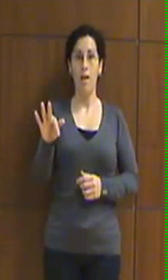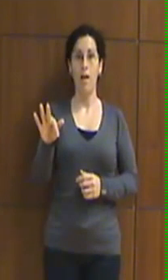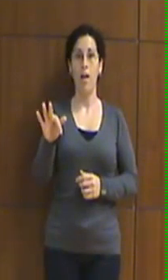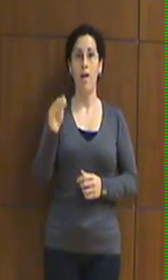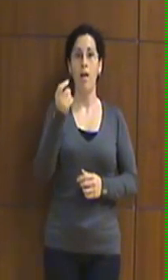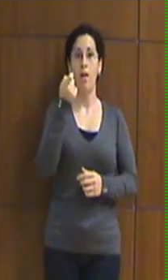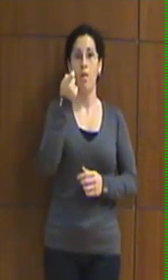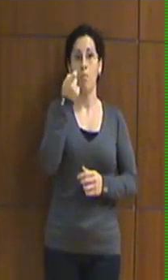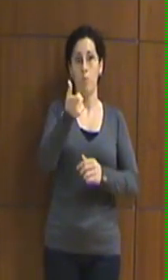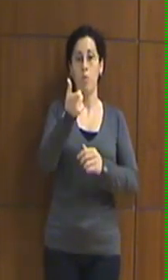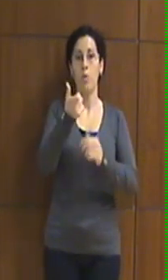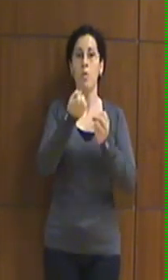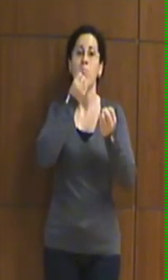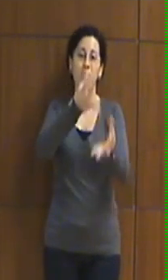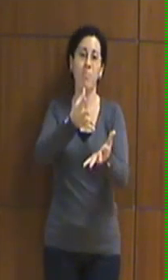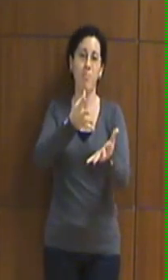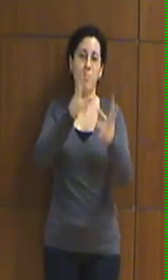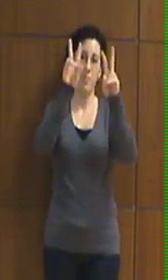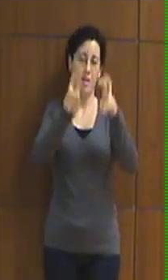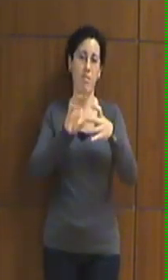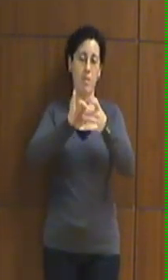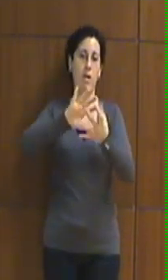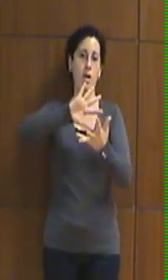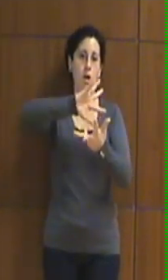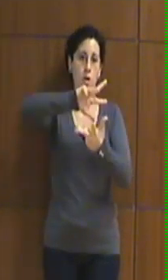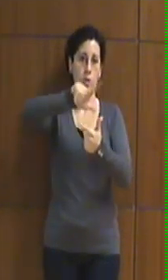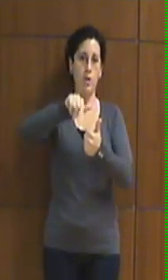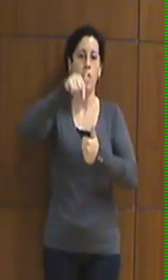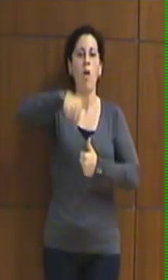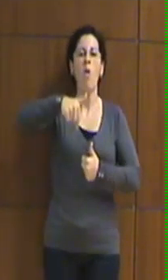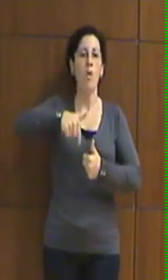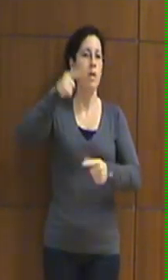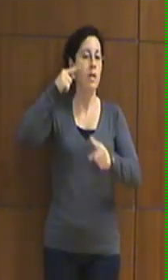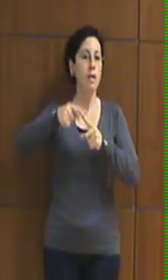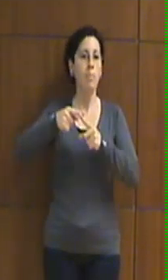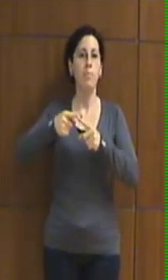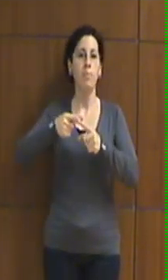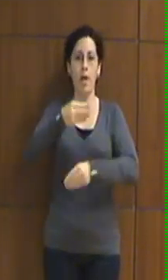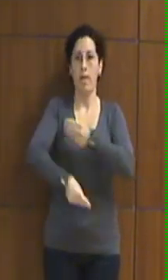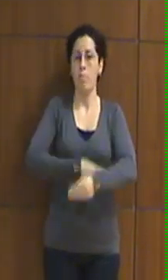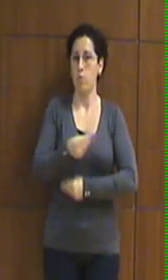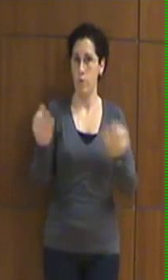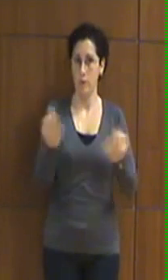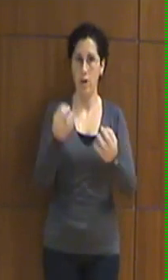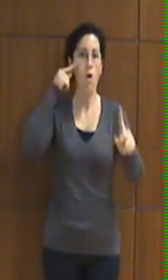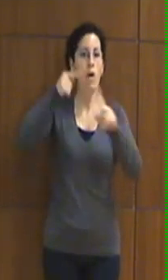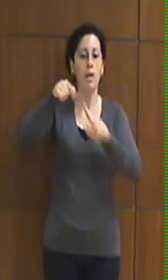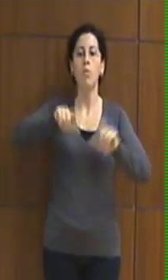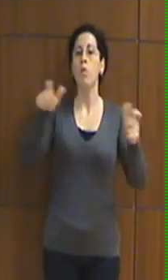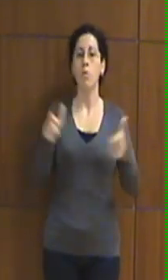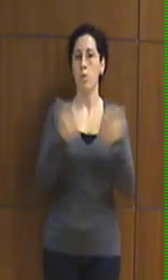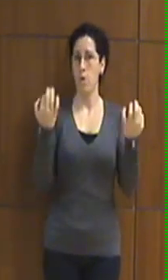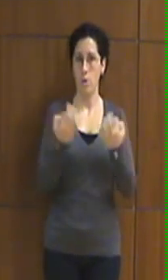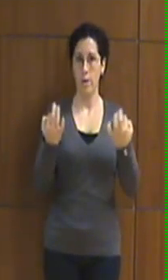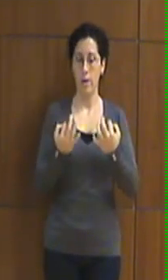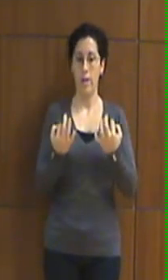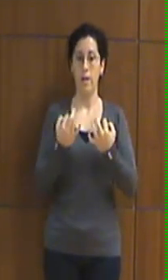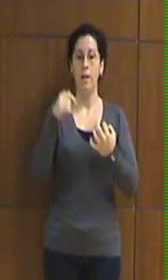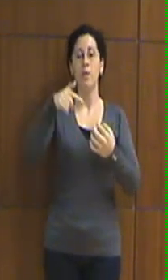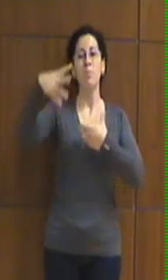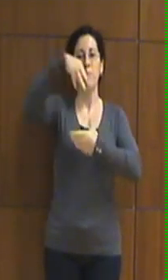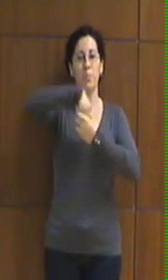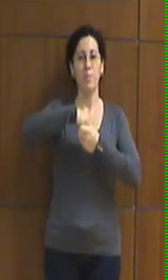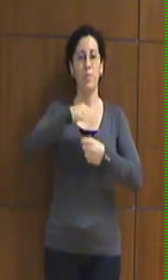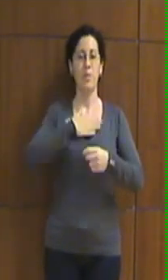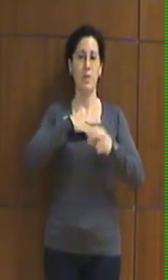dato, la noticia, un poquito de lo que vamos a hacer hoy, el desayuno que vamos a hacer hoy. Este encuentro está enmarcado dentro de los desayunos sectoriales